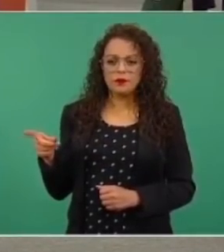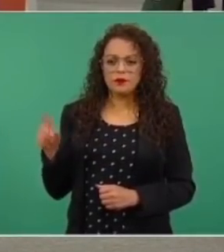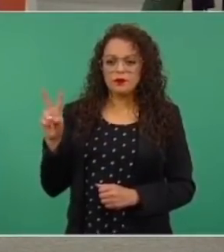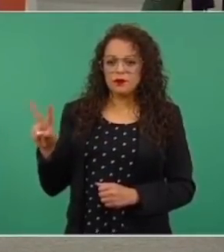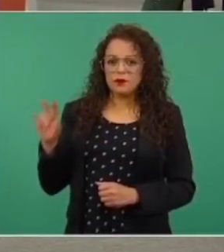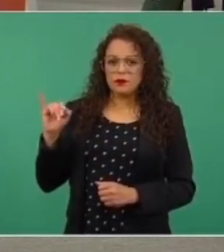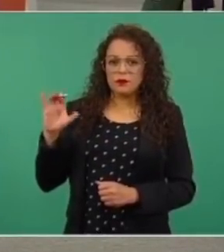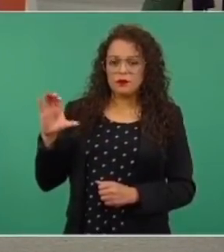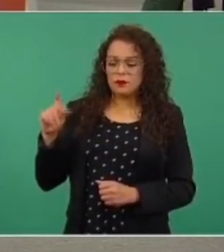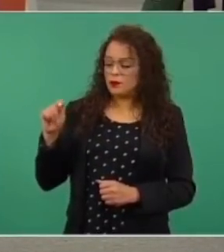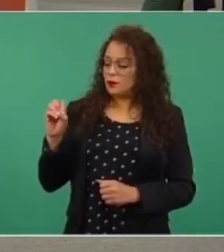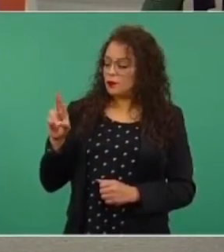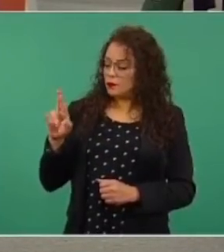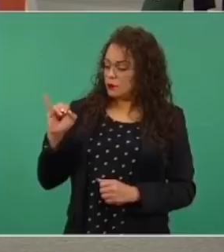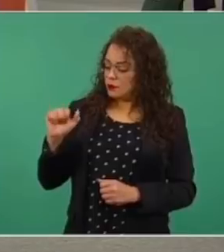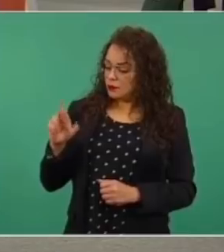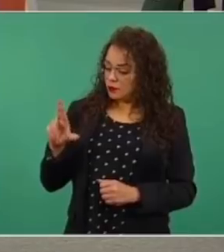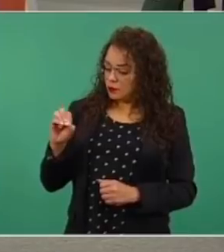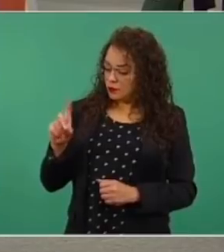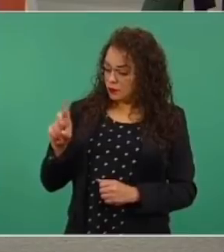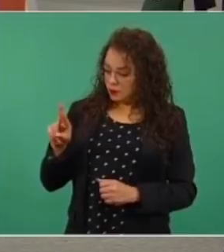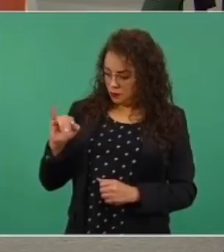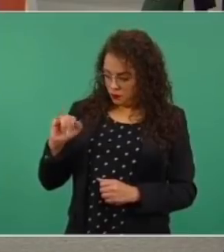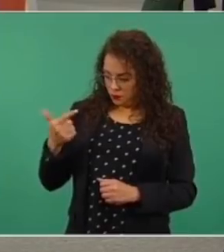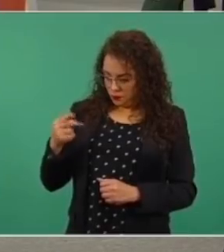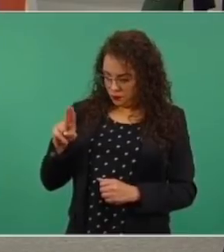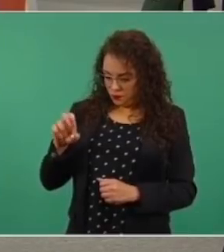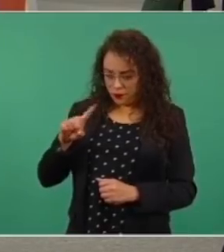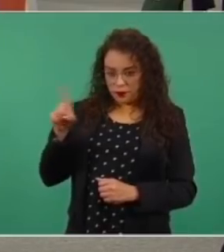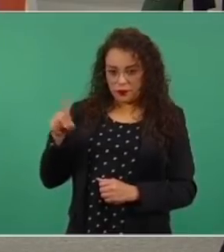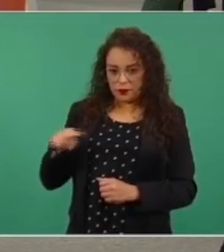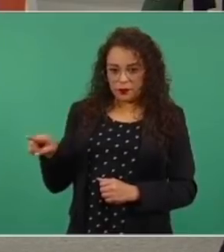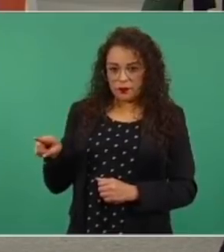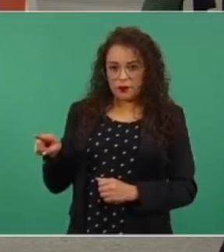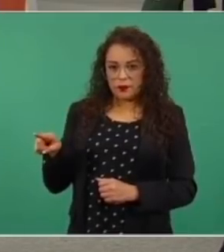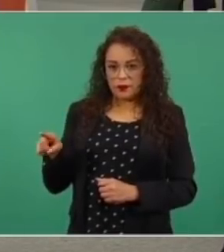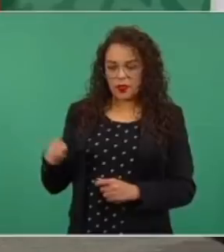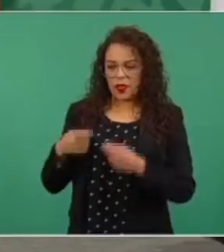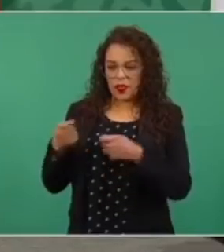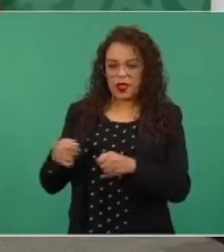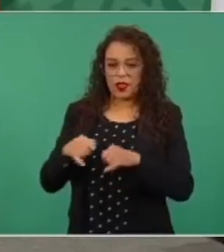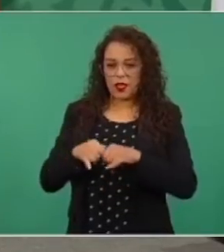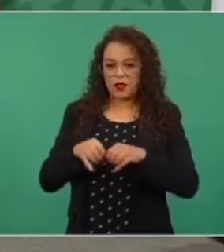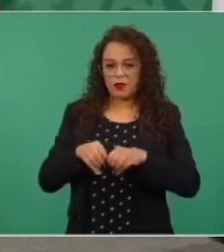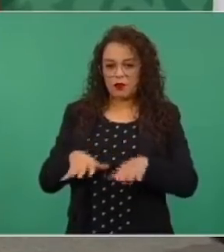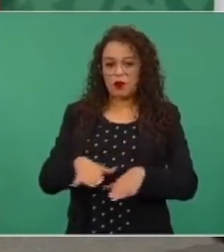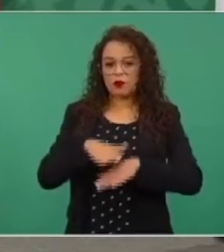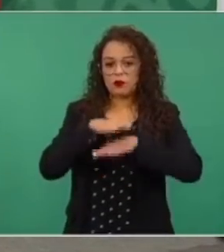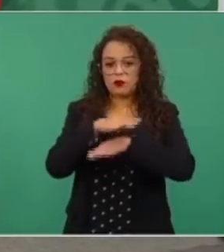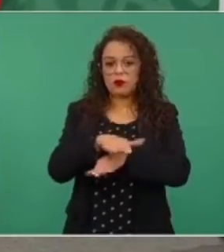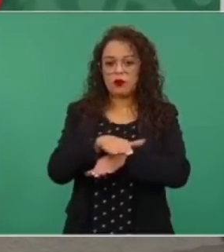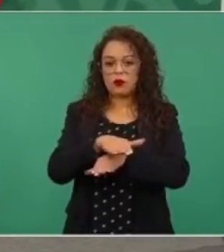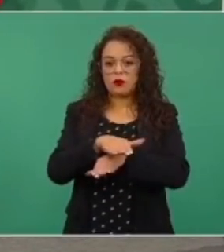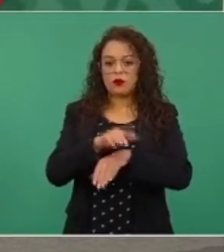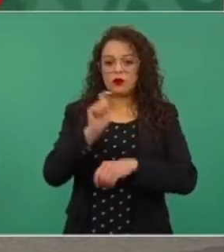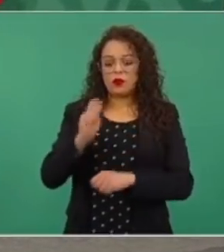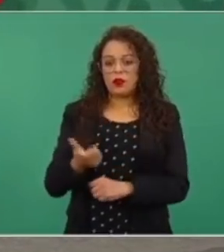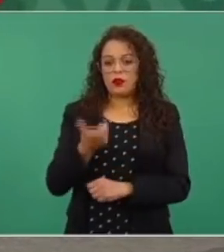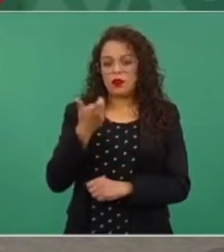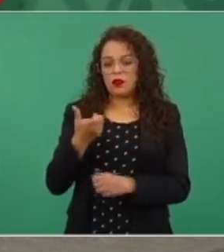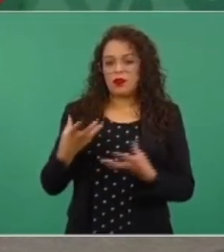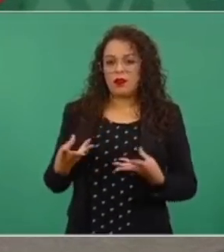Victoria Rodríguez enviarte el informe sobre el ejercicio del